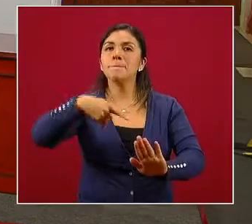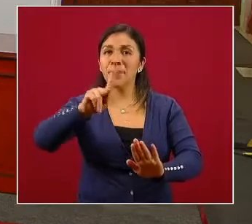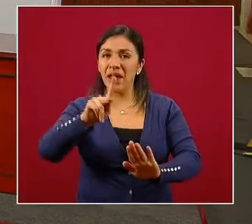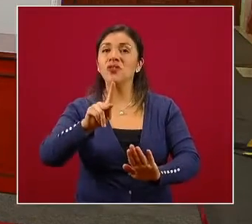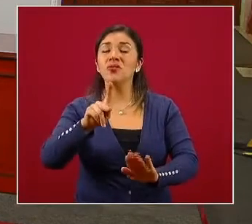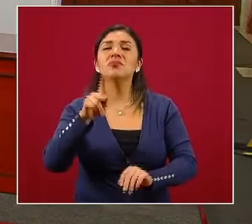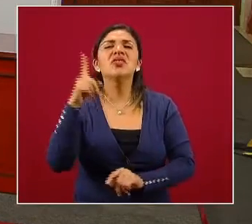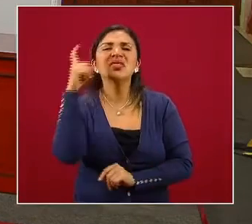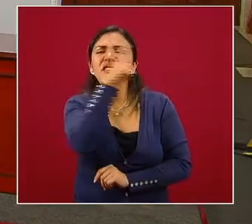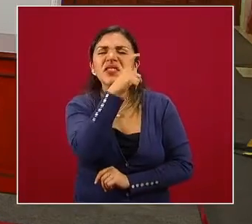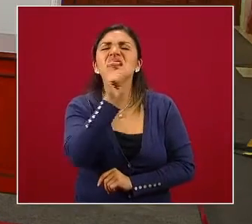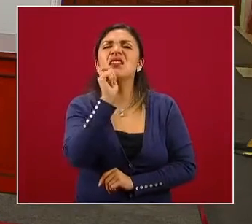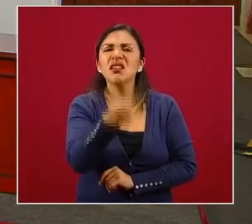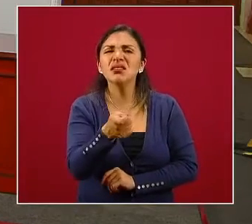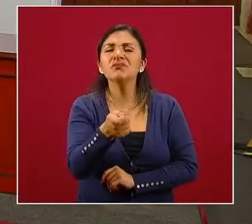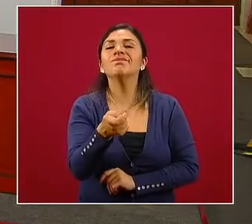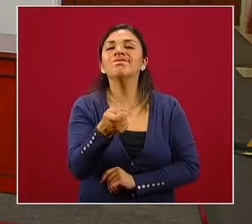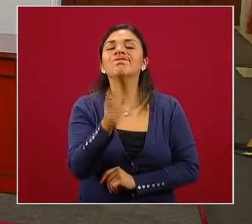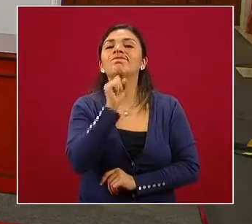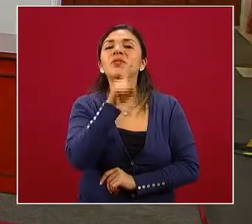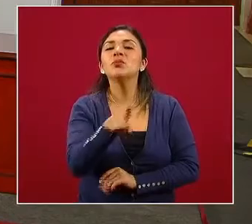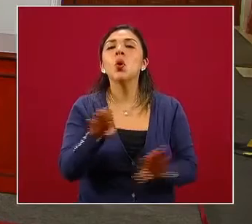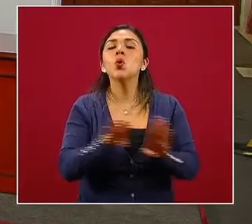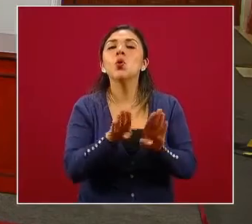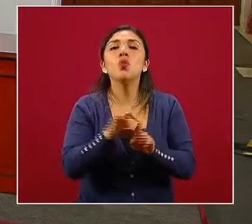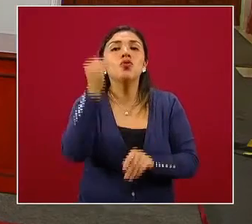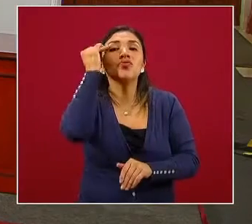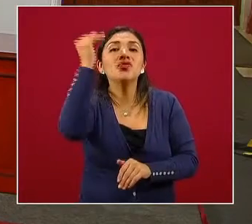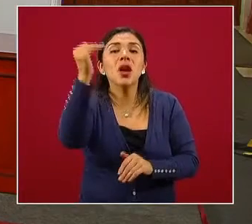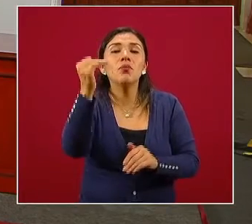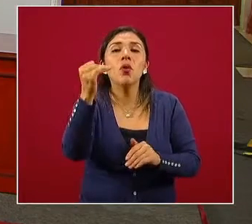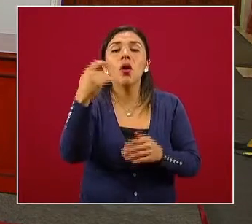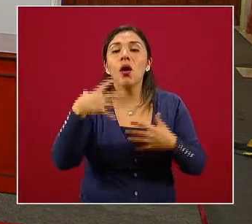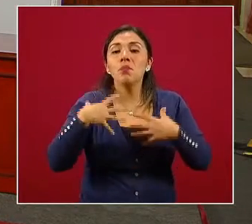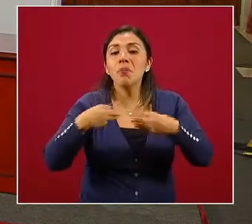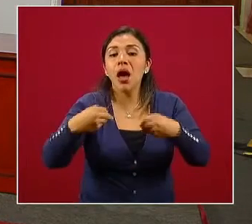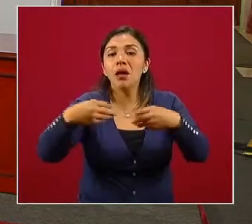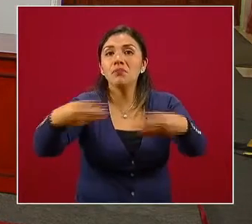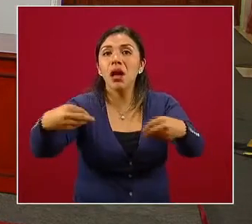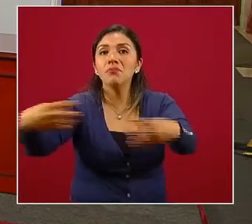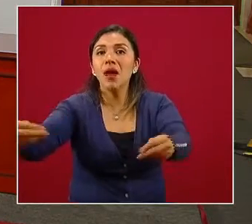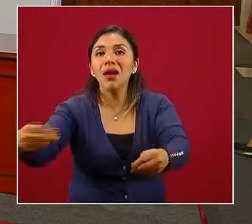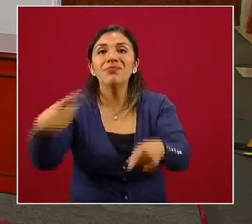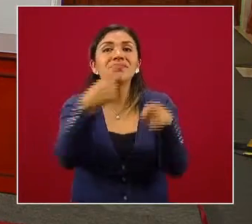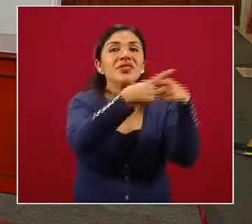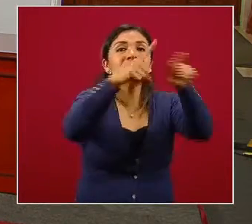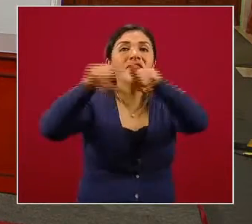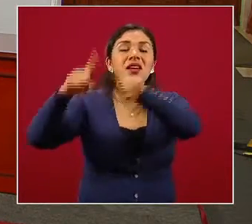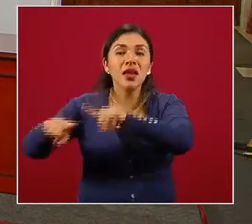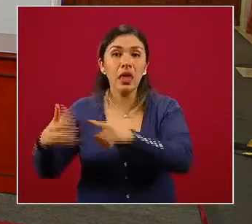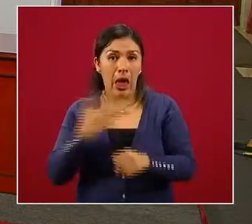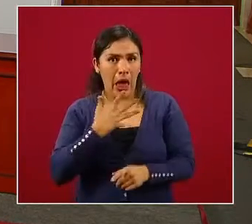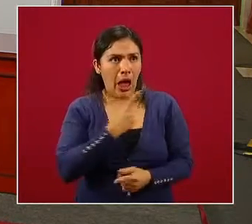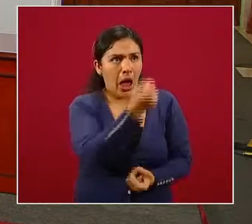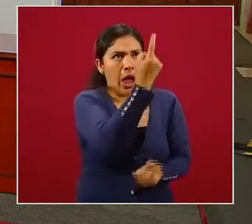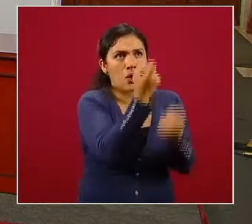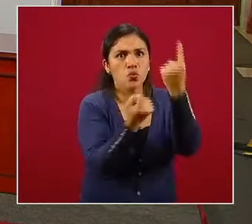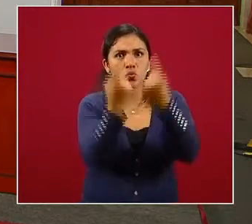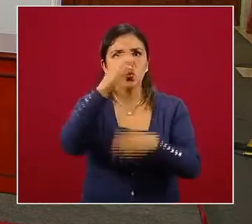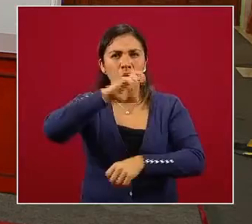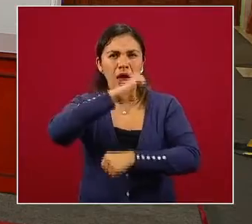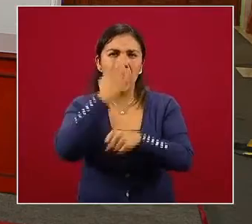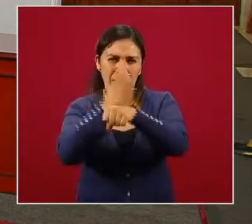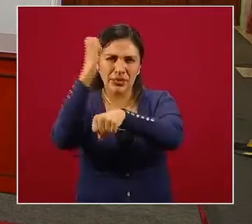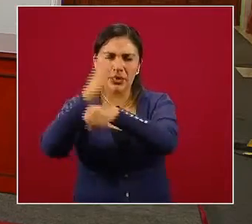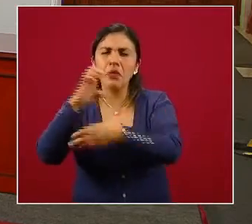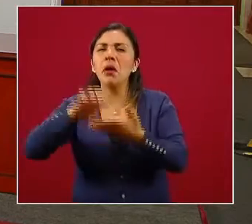estriba precisamente en el desfase temporal de las epidemias. Entonces tenemos estados, por ejemplo,